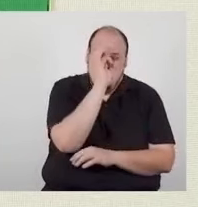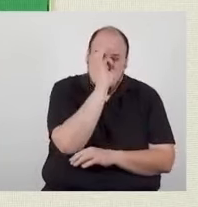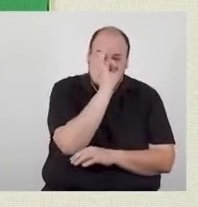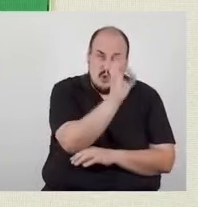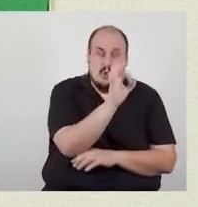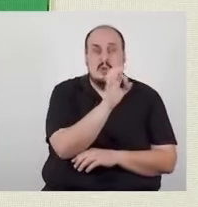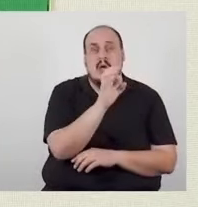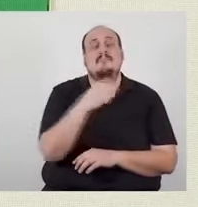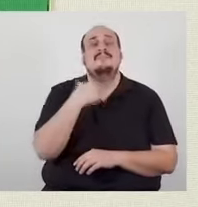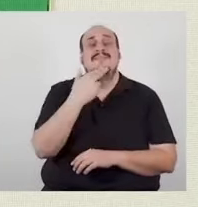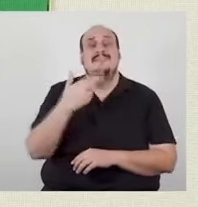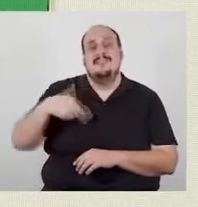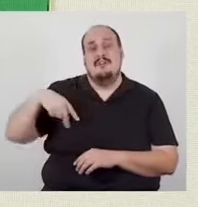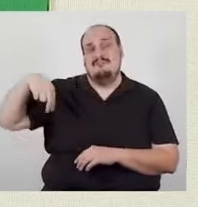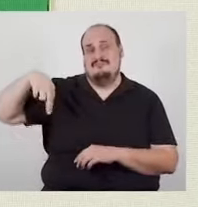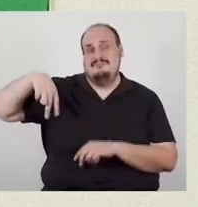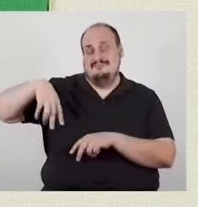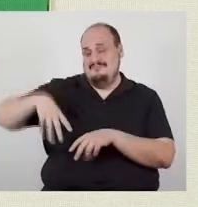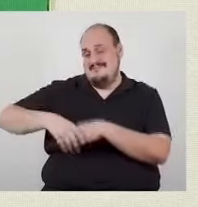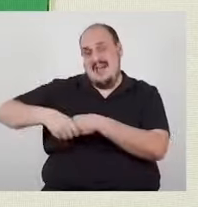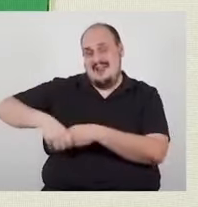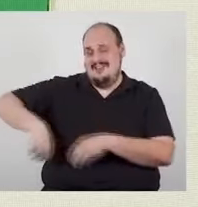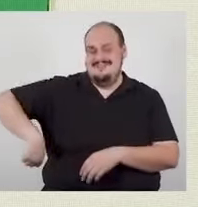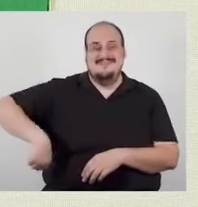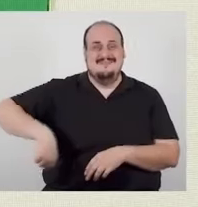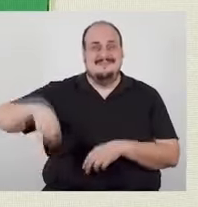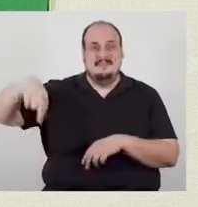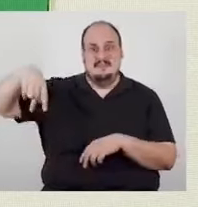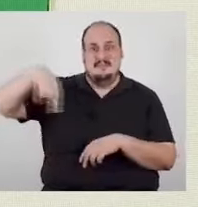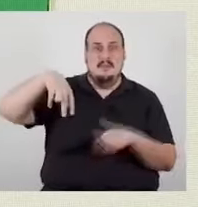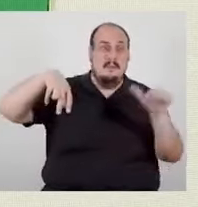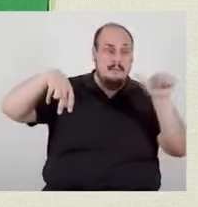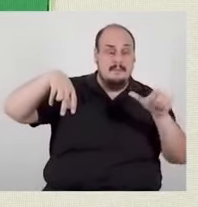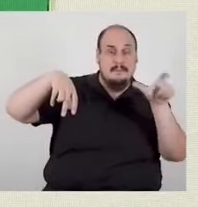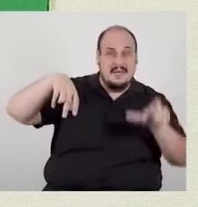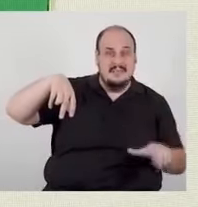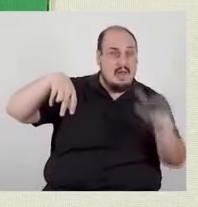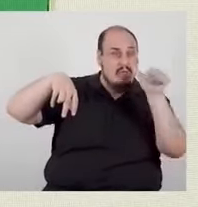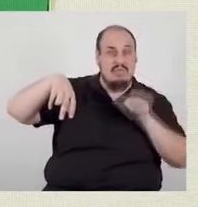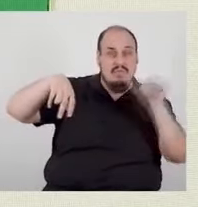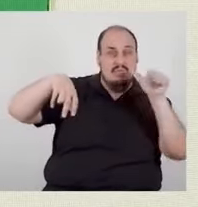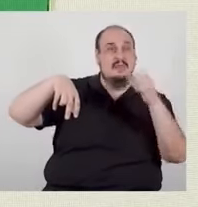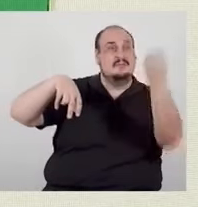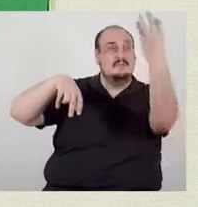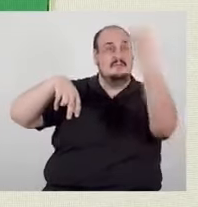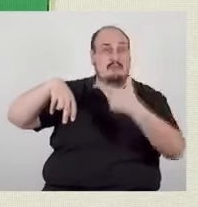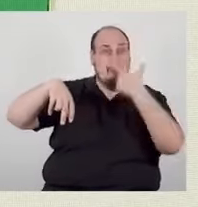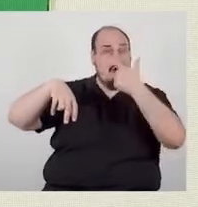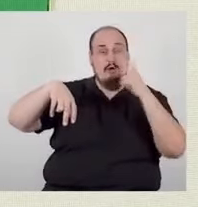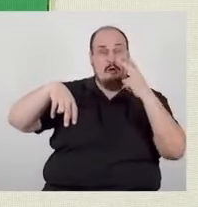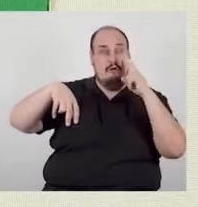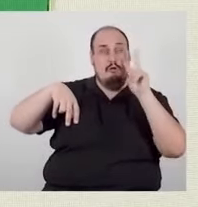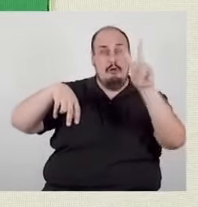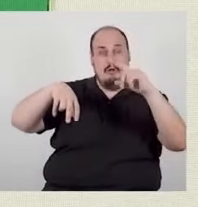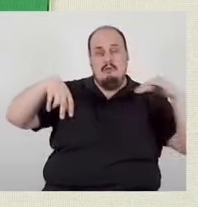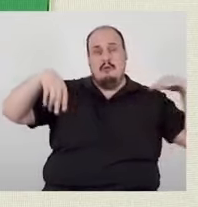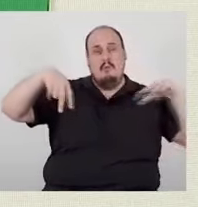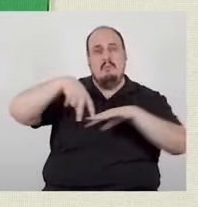vas cruzando con tu hijo o tu hija de la mano, y el que está en pedo, el que está borracho, como no vio el semáforo, te atropella